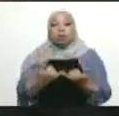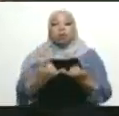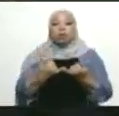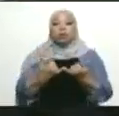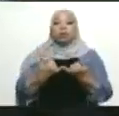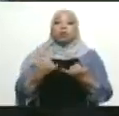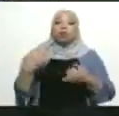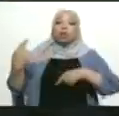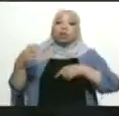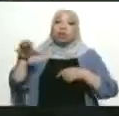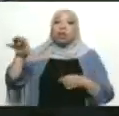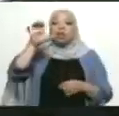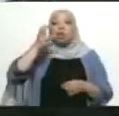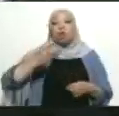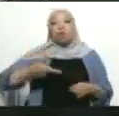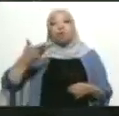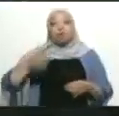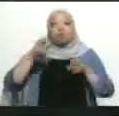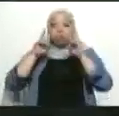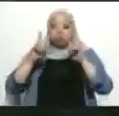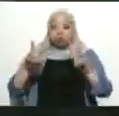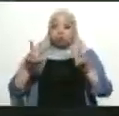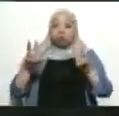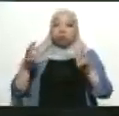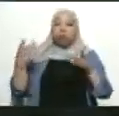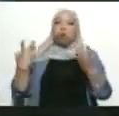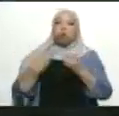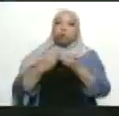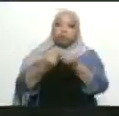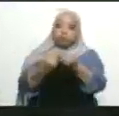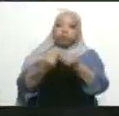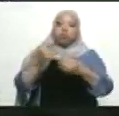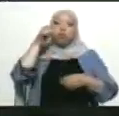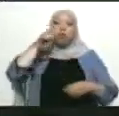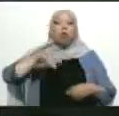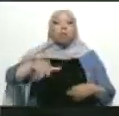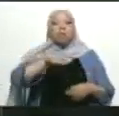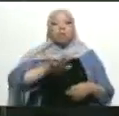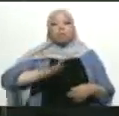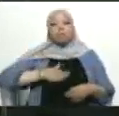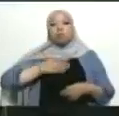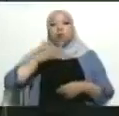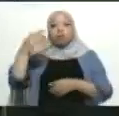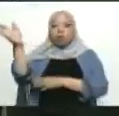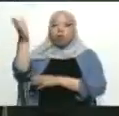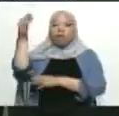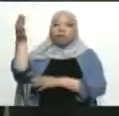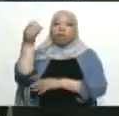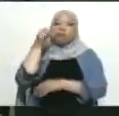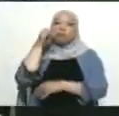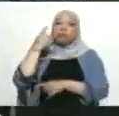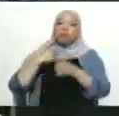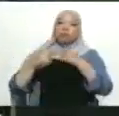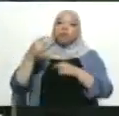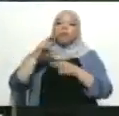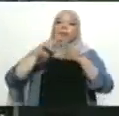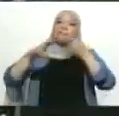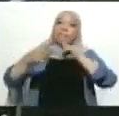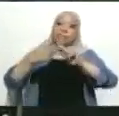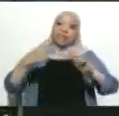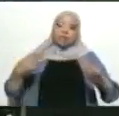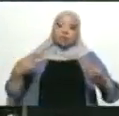en la República. Y me ha permitido que junto con ustedes hoy podamos levantar esos globos de la paz